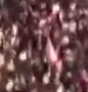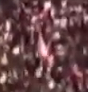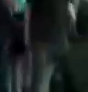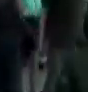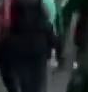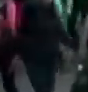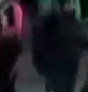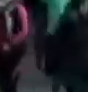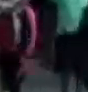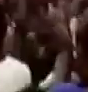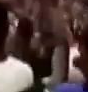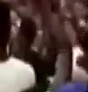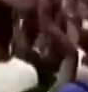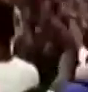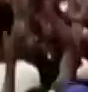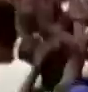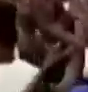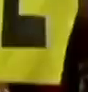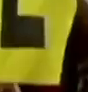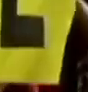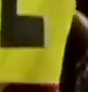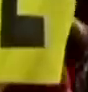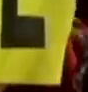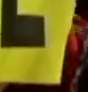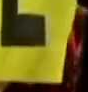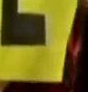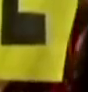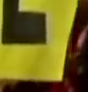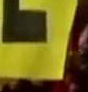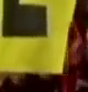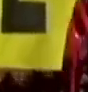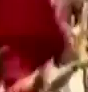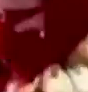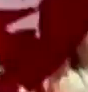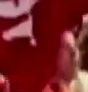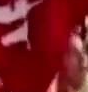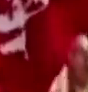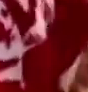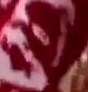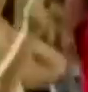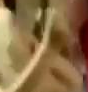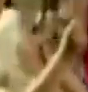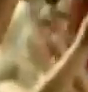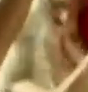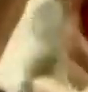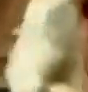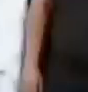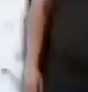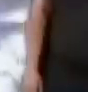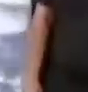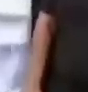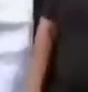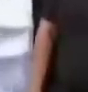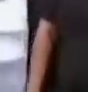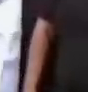segunda independencia de los pueblos de la América. Ha llegado la hora.